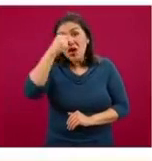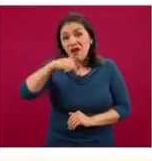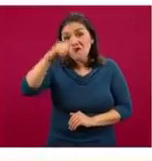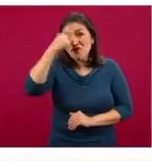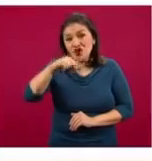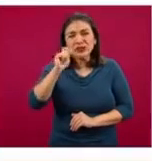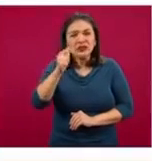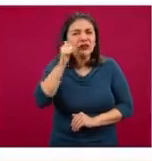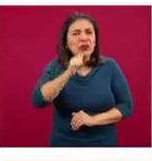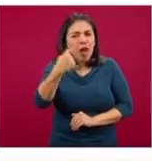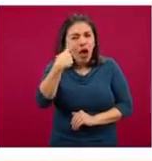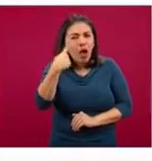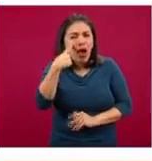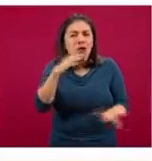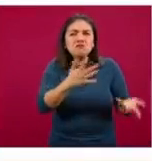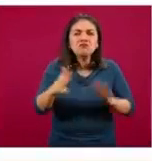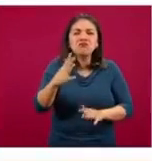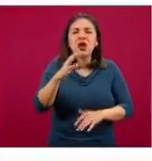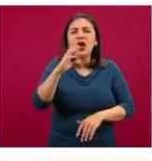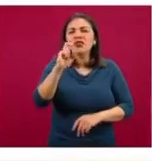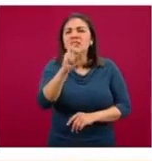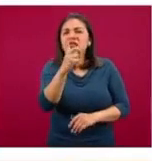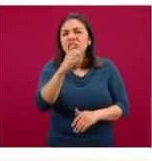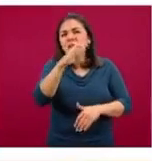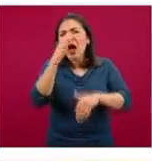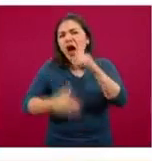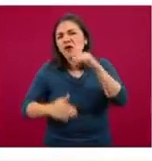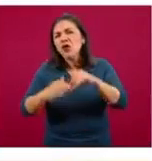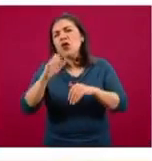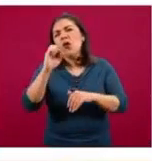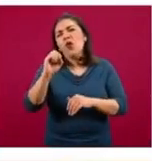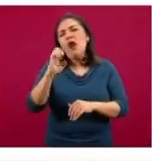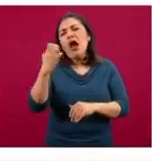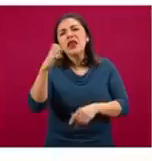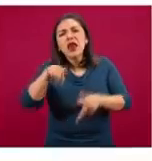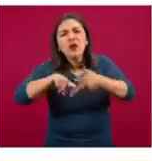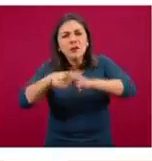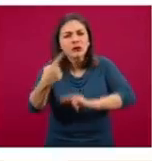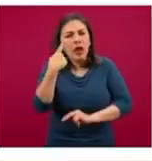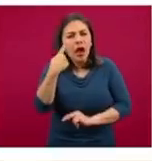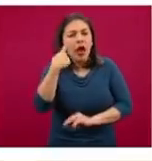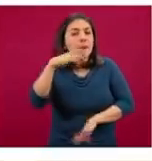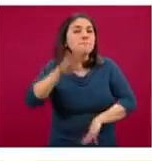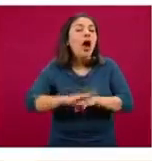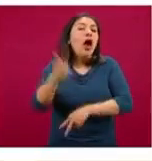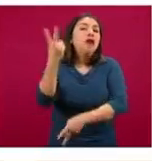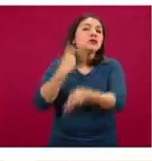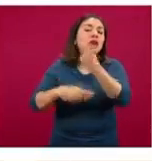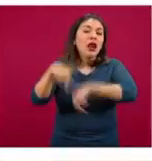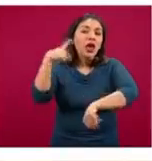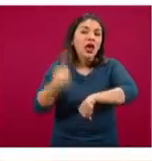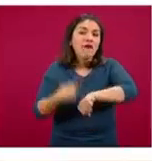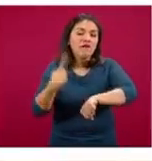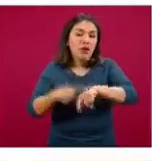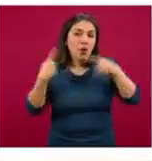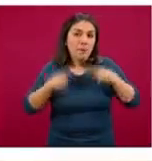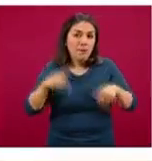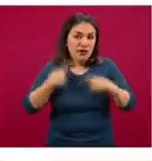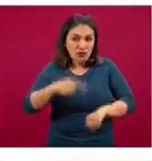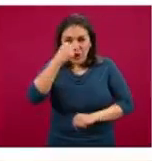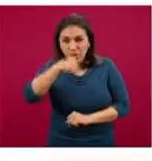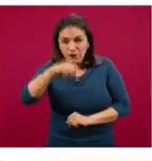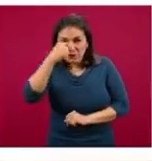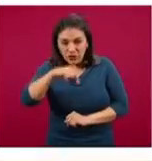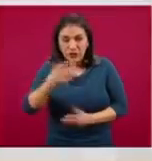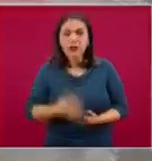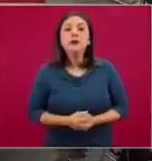que como sabemos es a finales de diciembre, principios de enero, es cuando históricamente hemos visto los incrementos importantes en la circulación